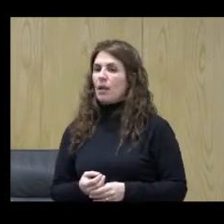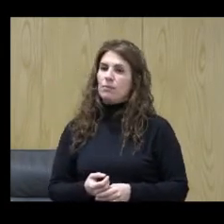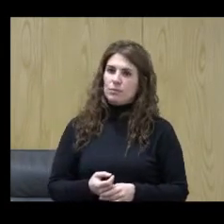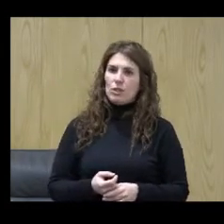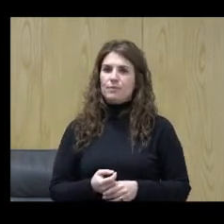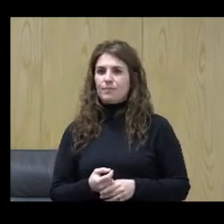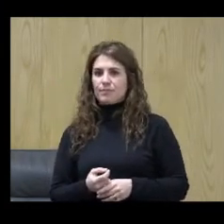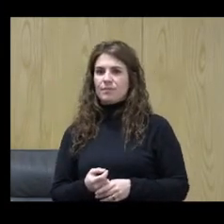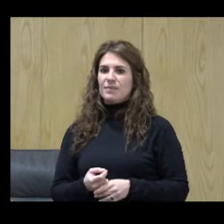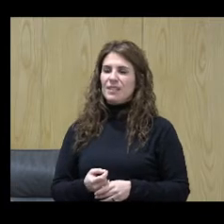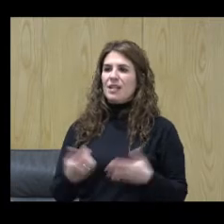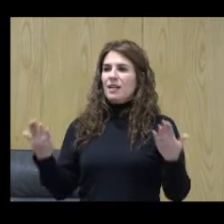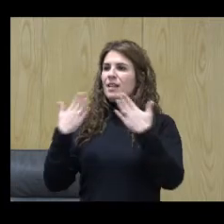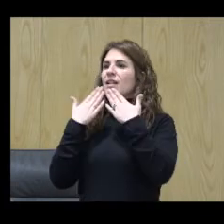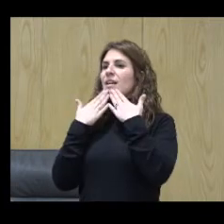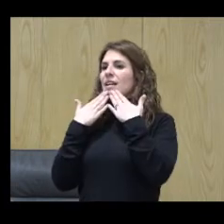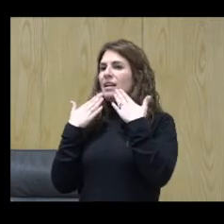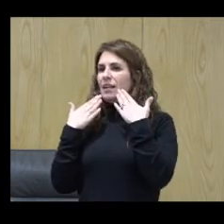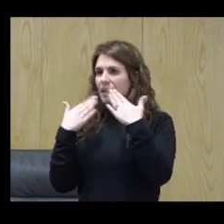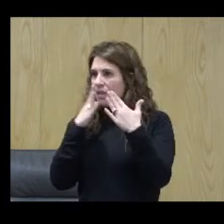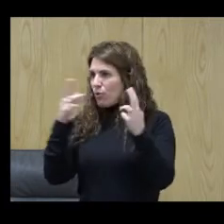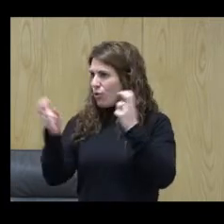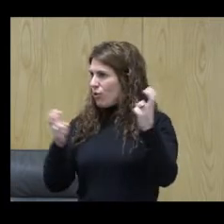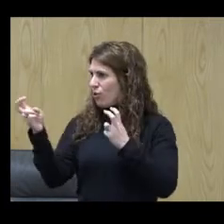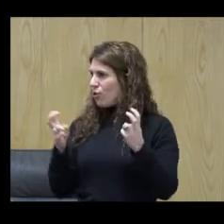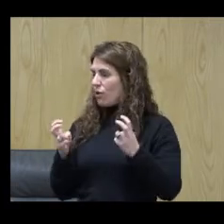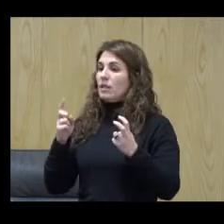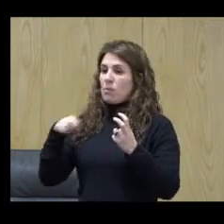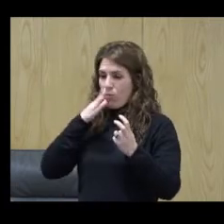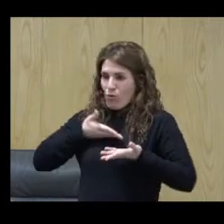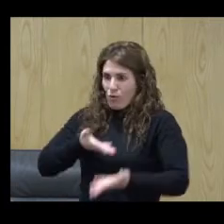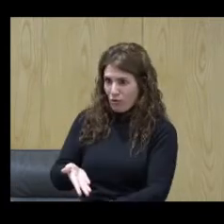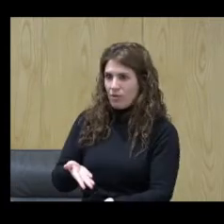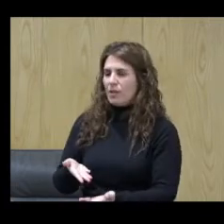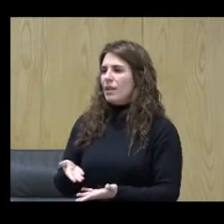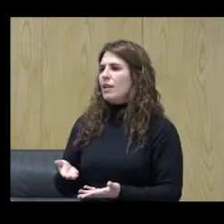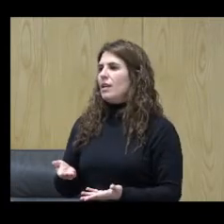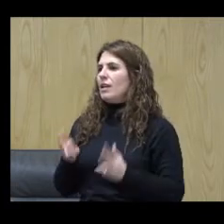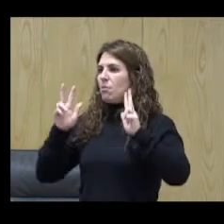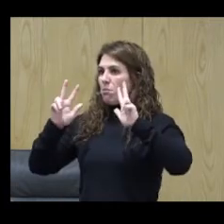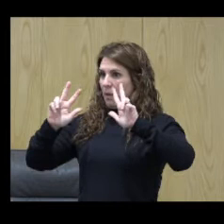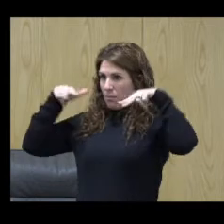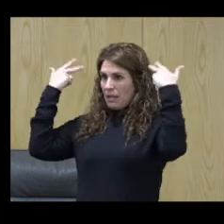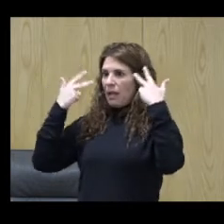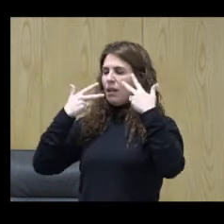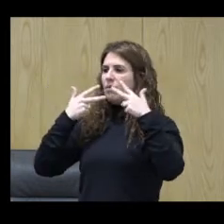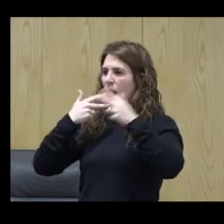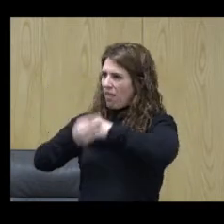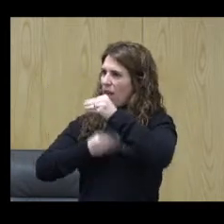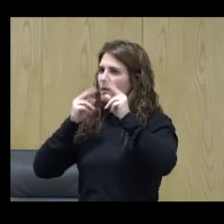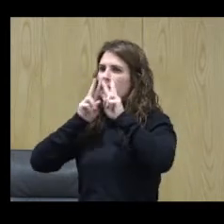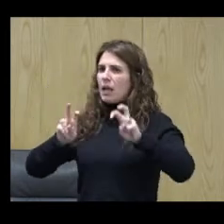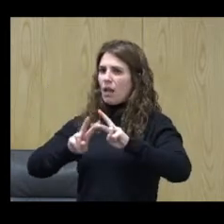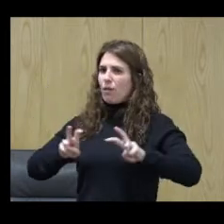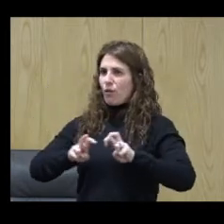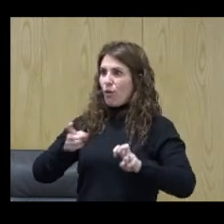Mi agradecimiento por estar aquí, por haberme invitado y por haber permitido que hagamos una investigación en la que estamos